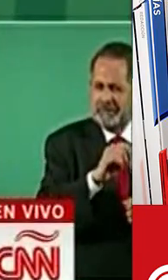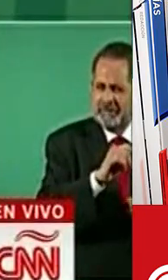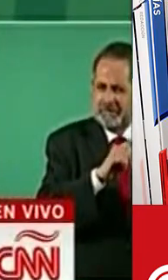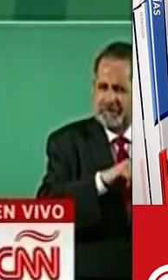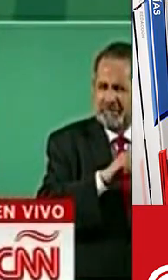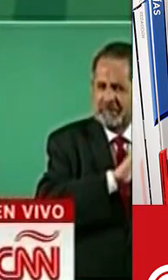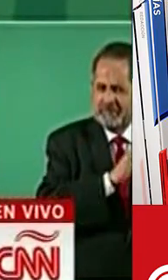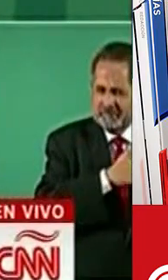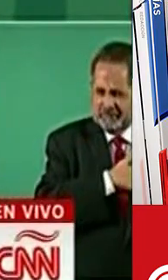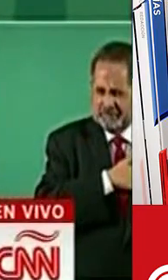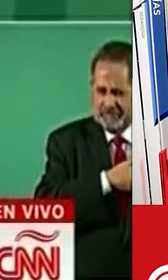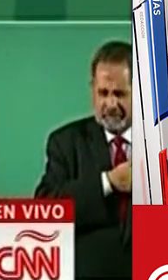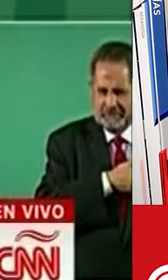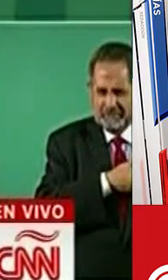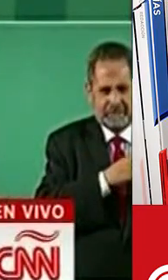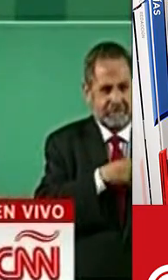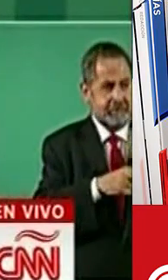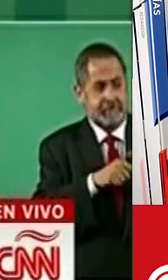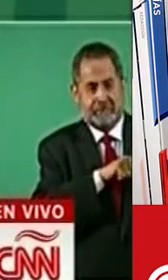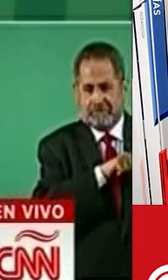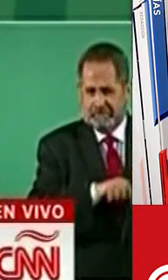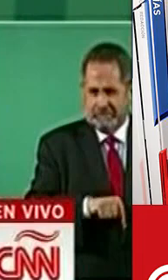de España y